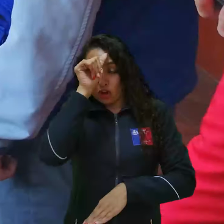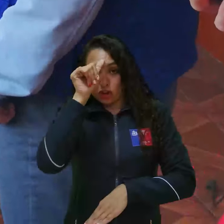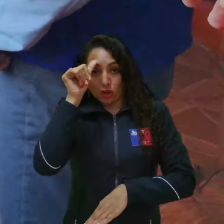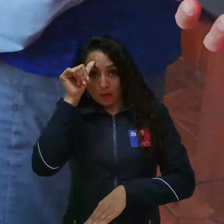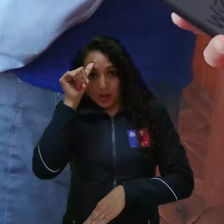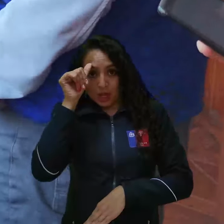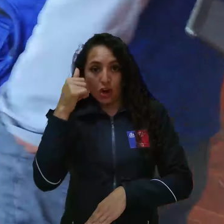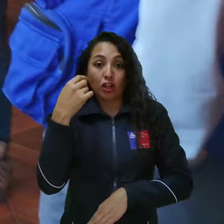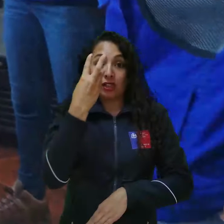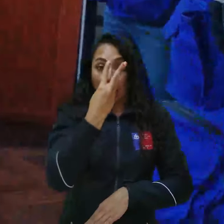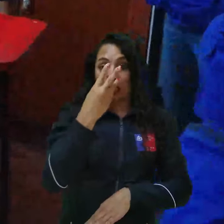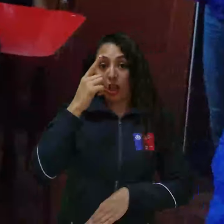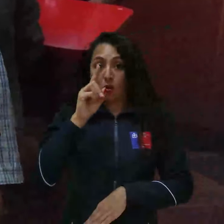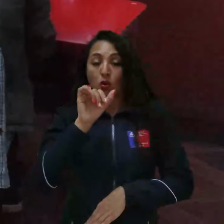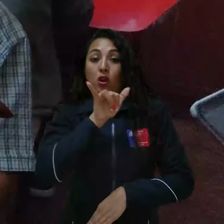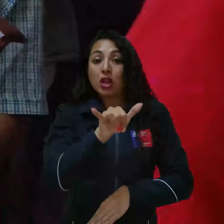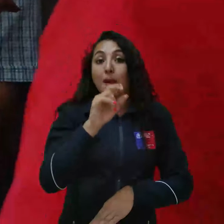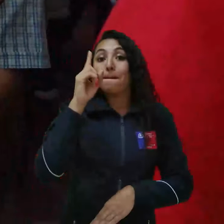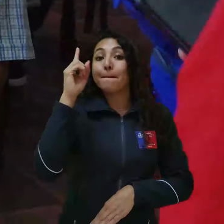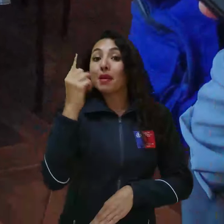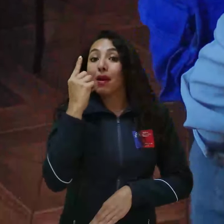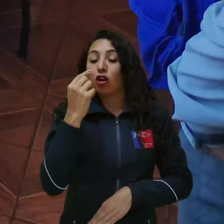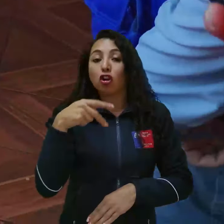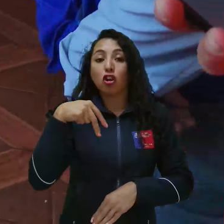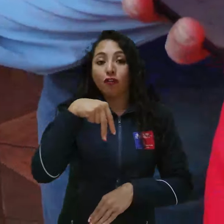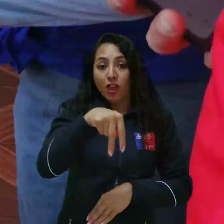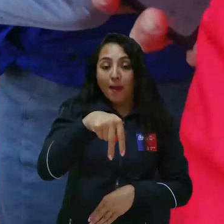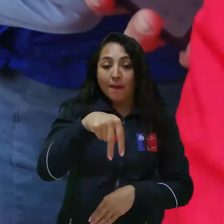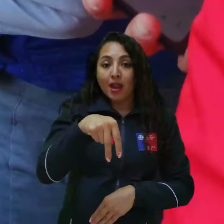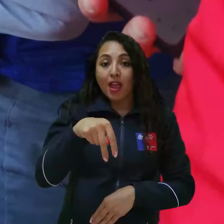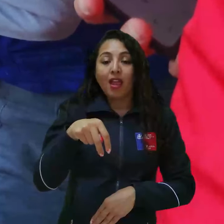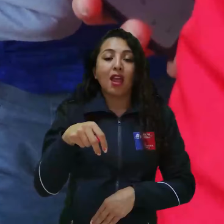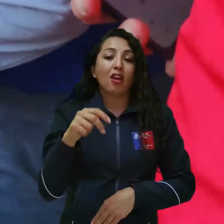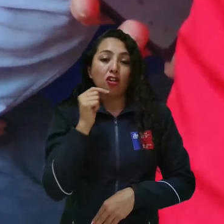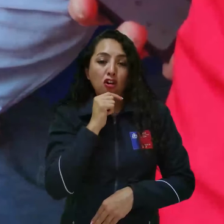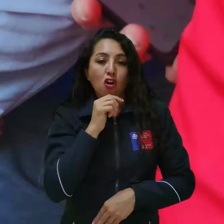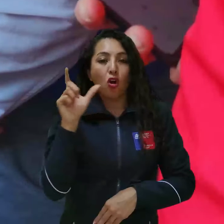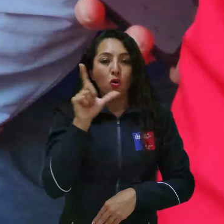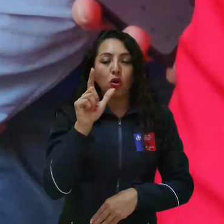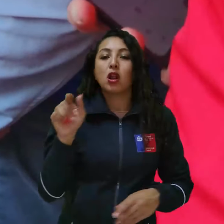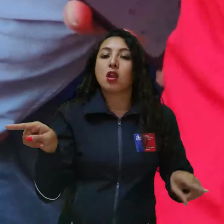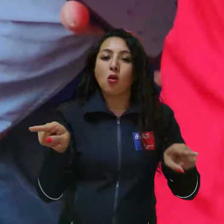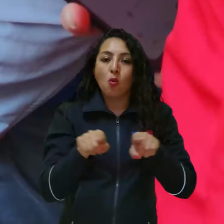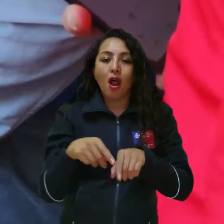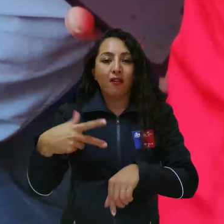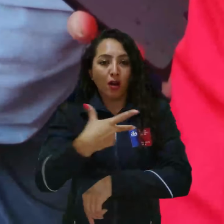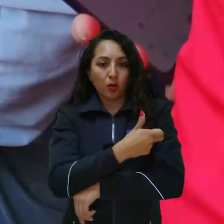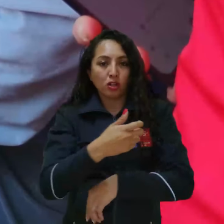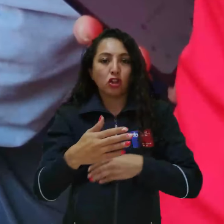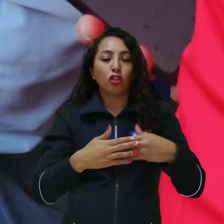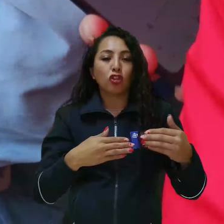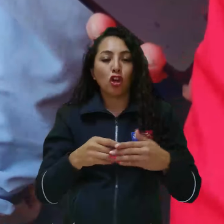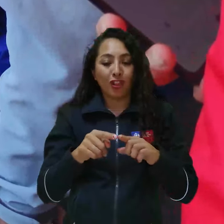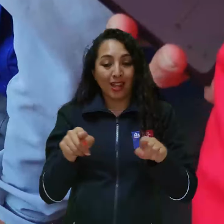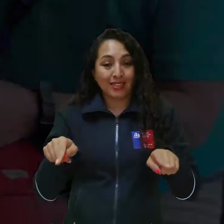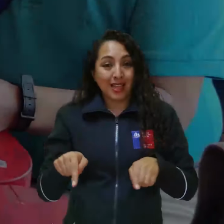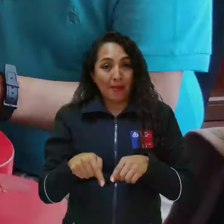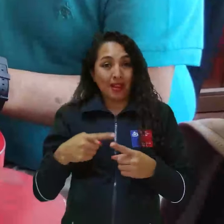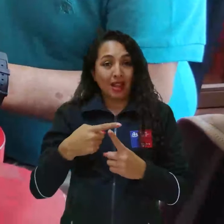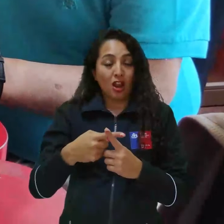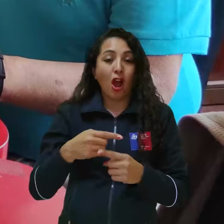fin de semana especial también, que 31 y 1 de noviembre, feriado día lunes, vamos a tener puntos de vacunación en